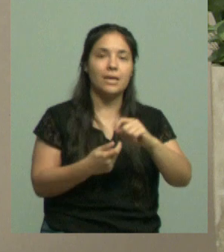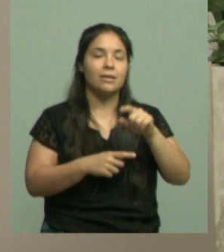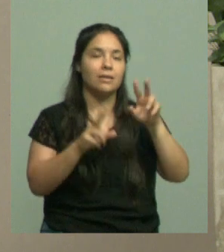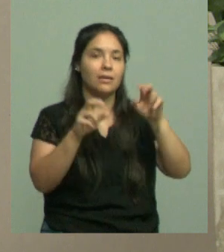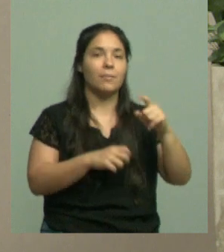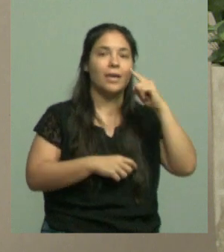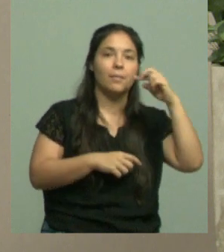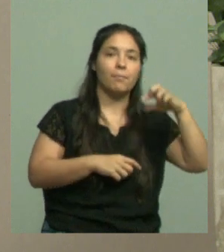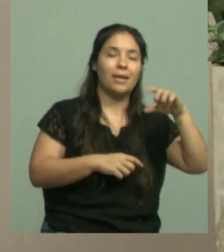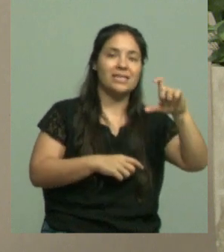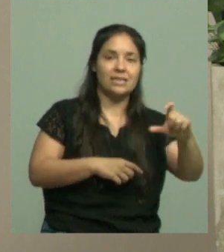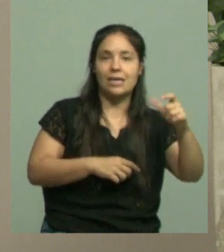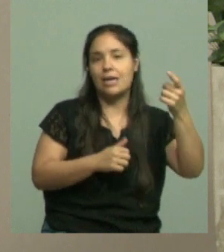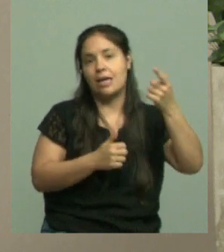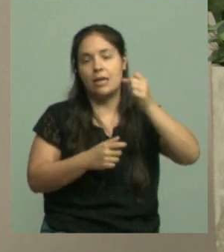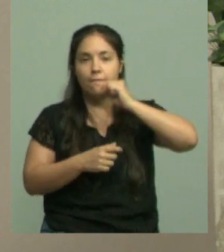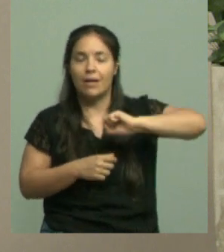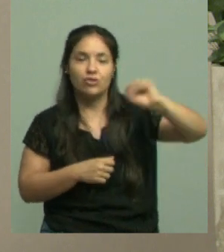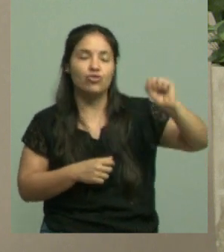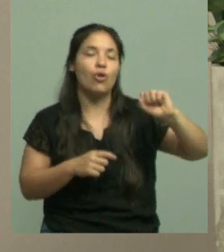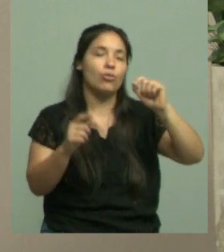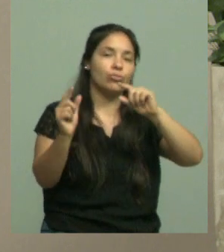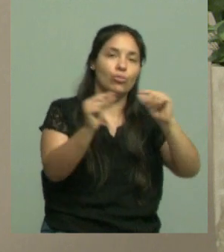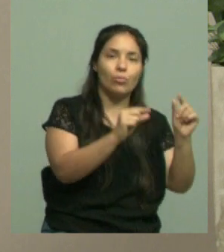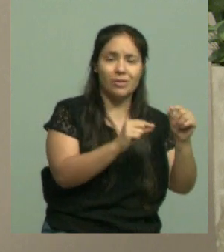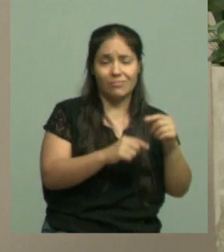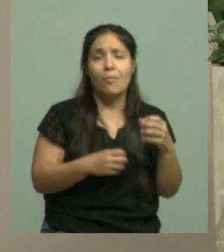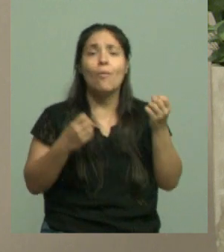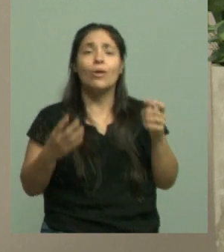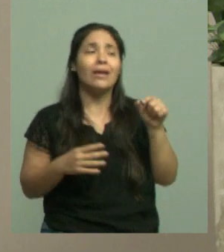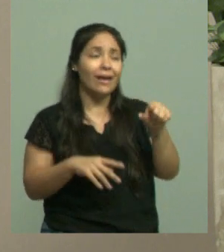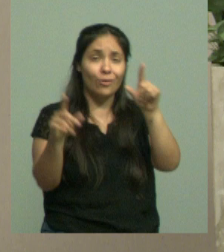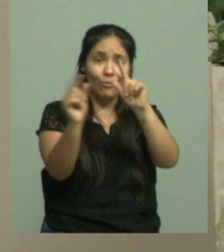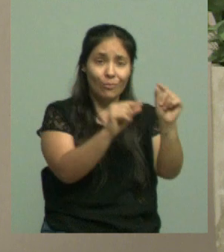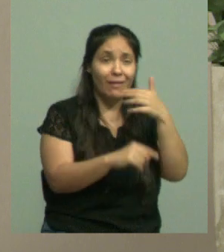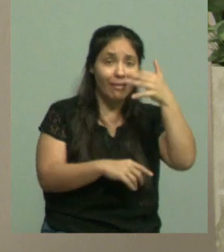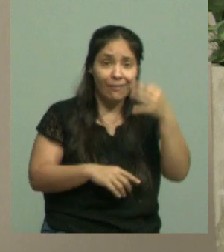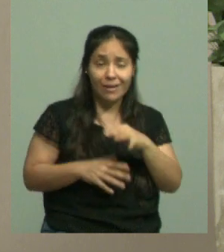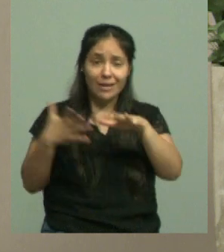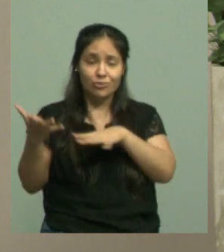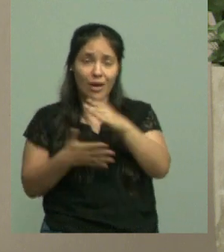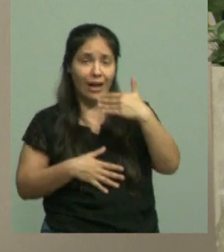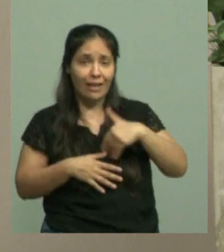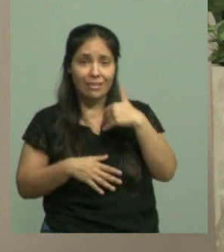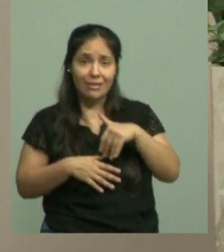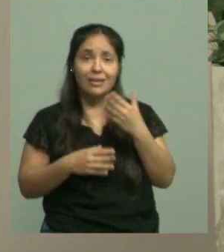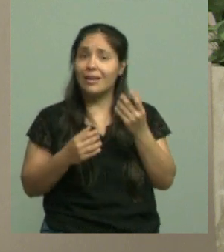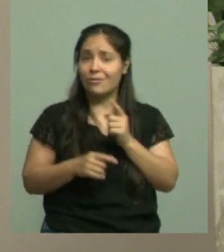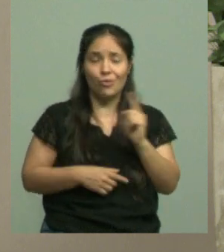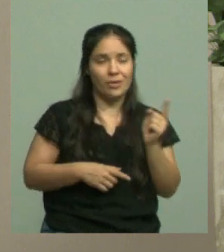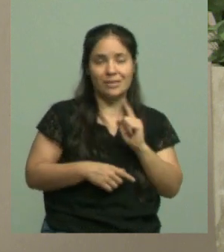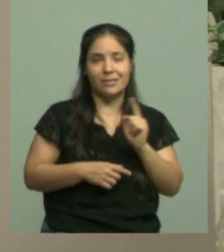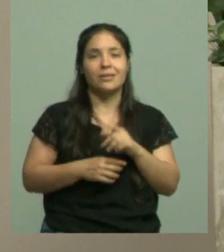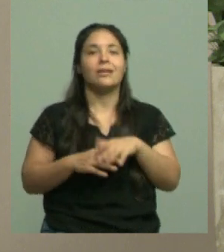al consumidor, la inflación, porque no estaría reflejando lo que sucede con muchos argentinos cuando tenés servicios que suben un montón,